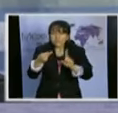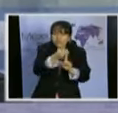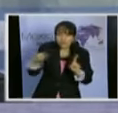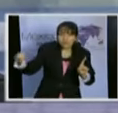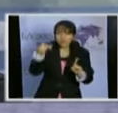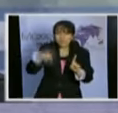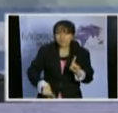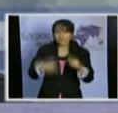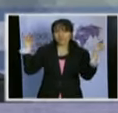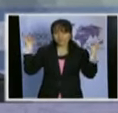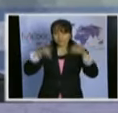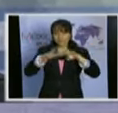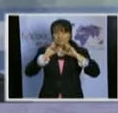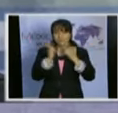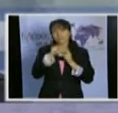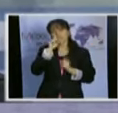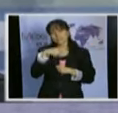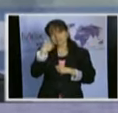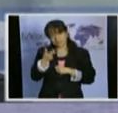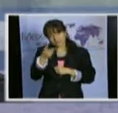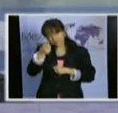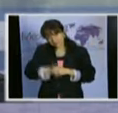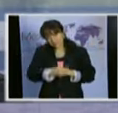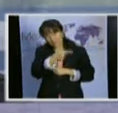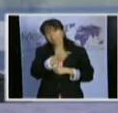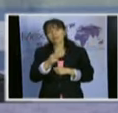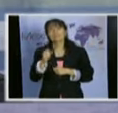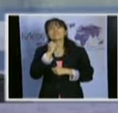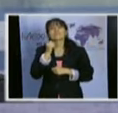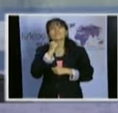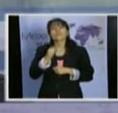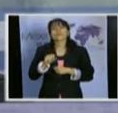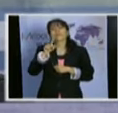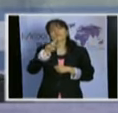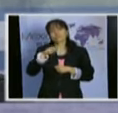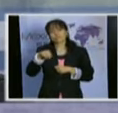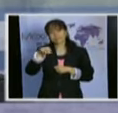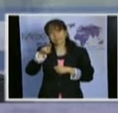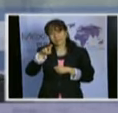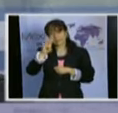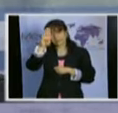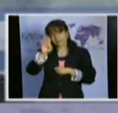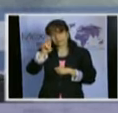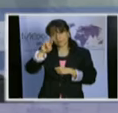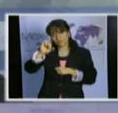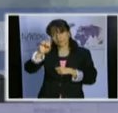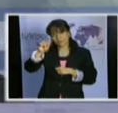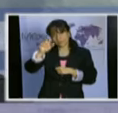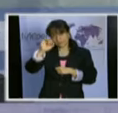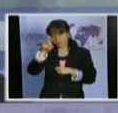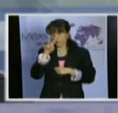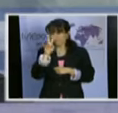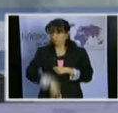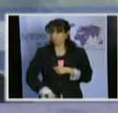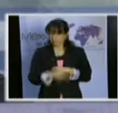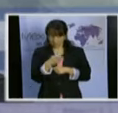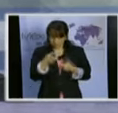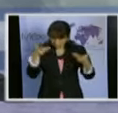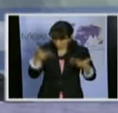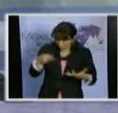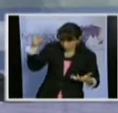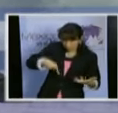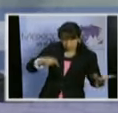senadora Luz María Beristain. Mucho gusto, muestra la voluntad y el interés del Senado por estos temas